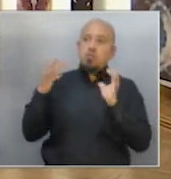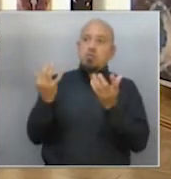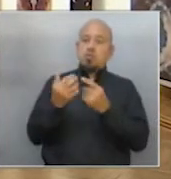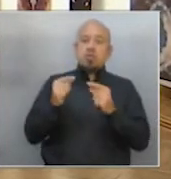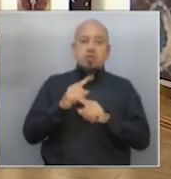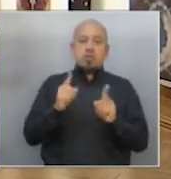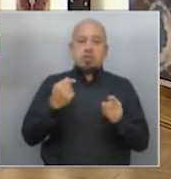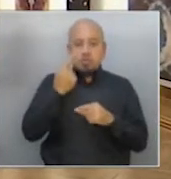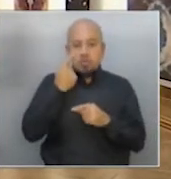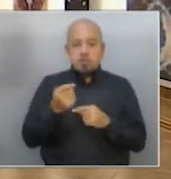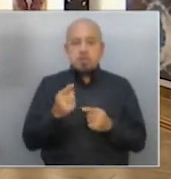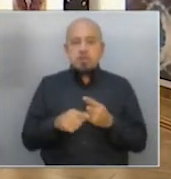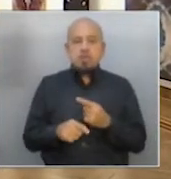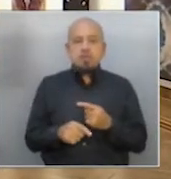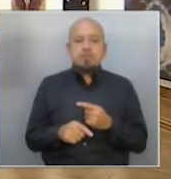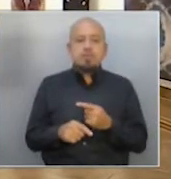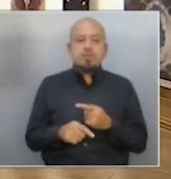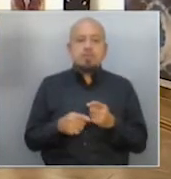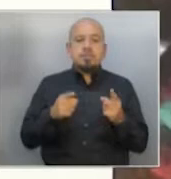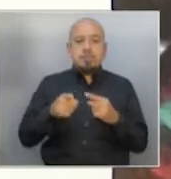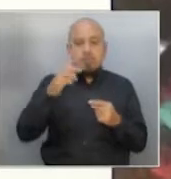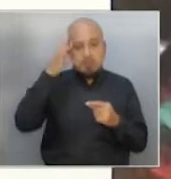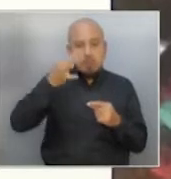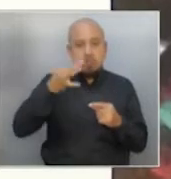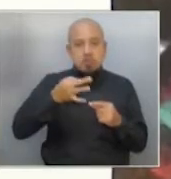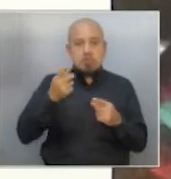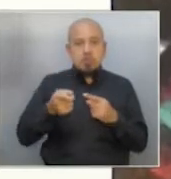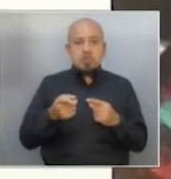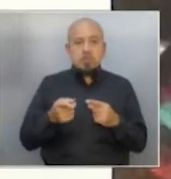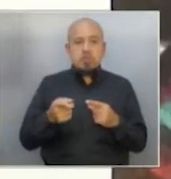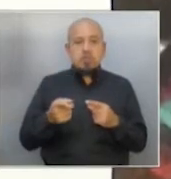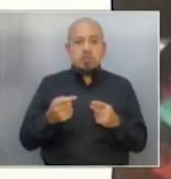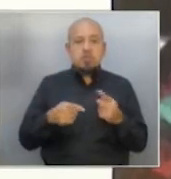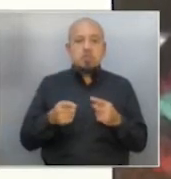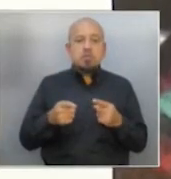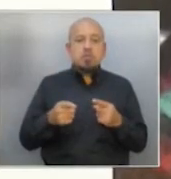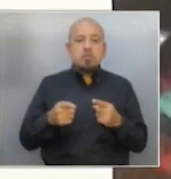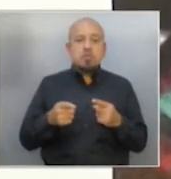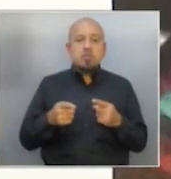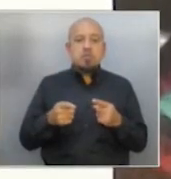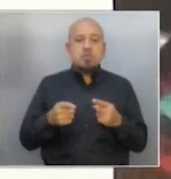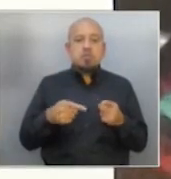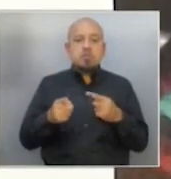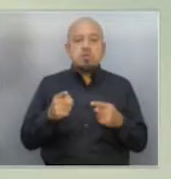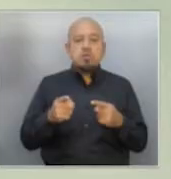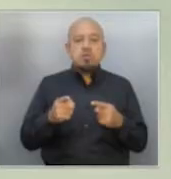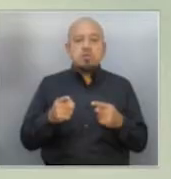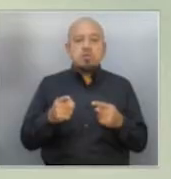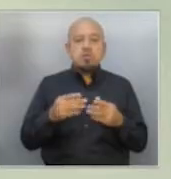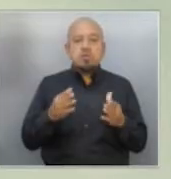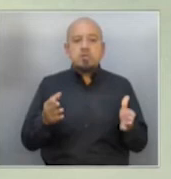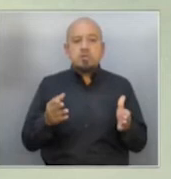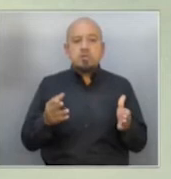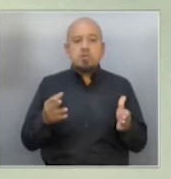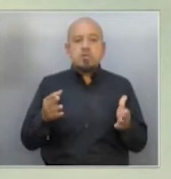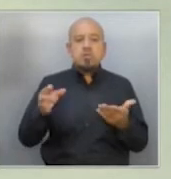vista. Es un poco partir de eso real, de las pelusas originadas en una parte con un aparato de uso cotidiano, no